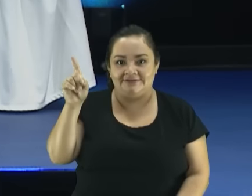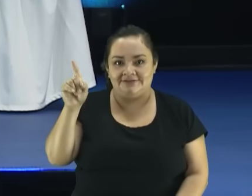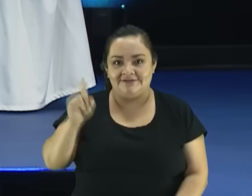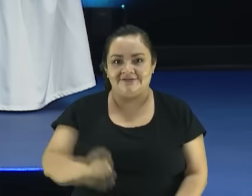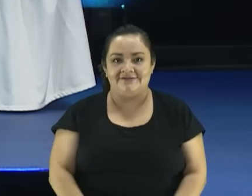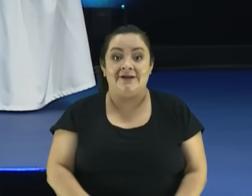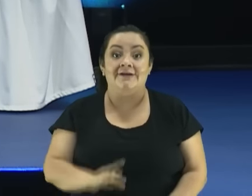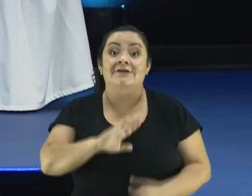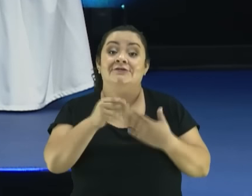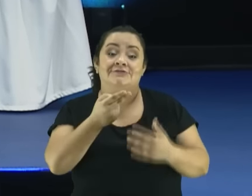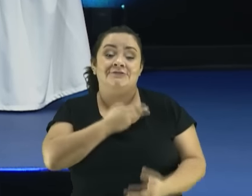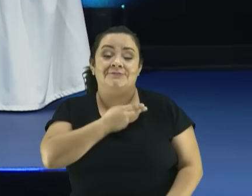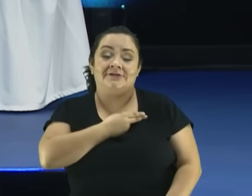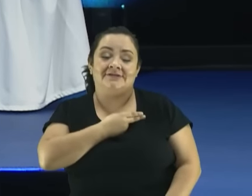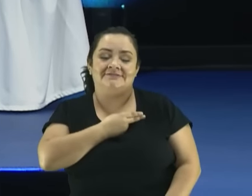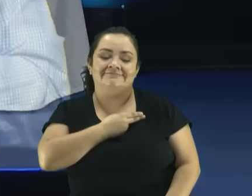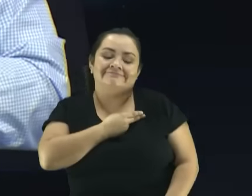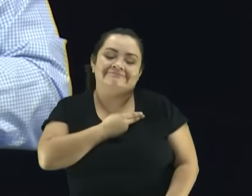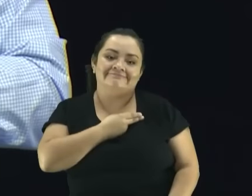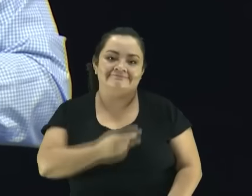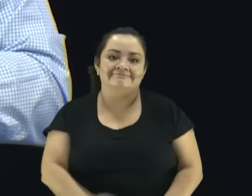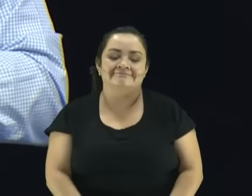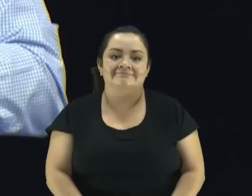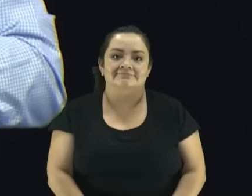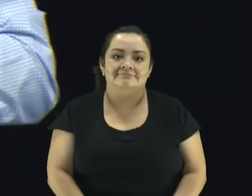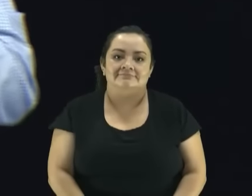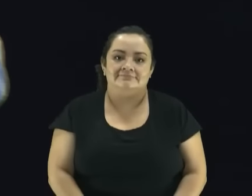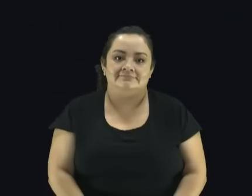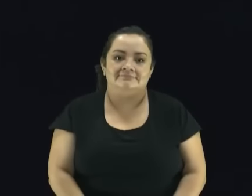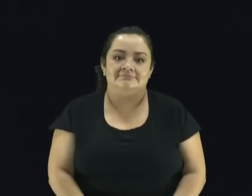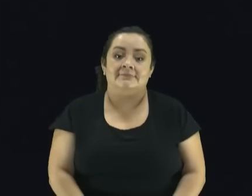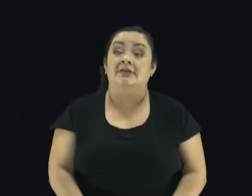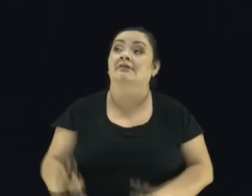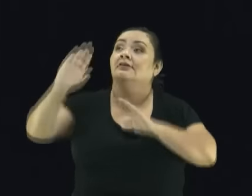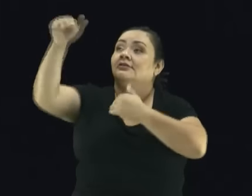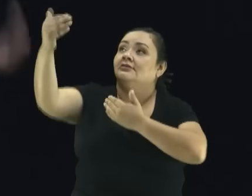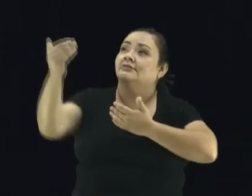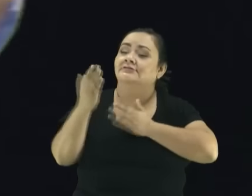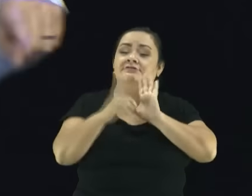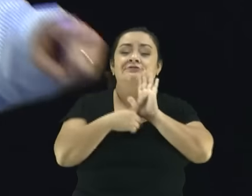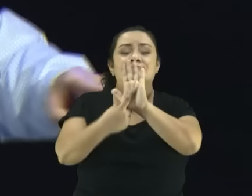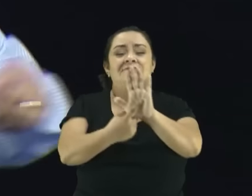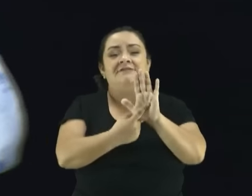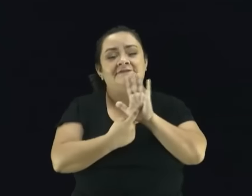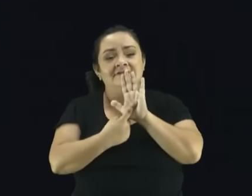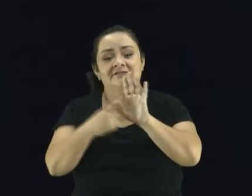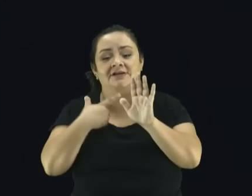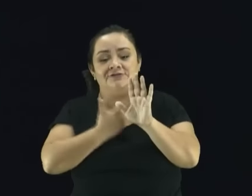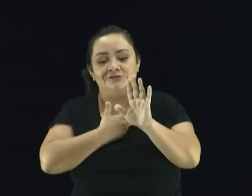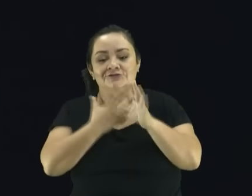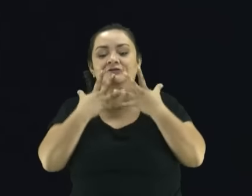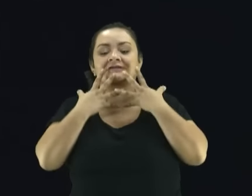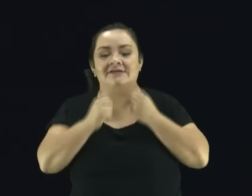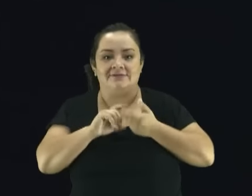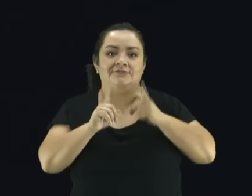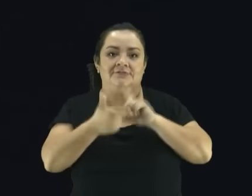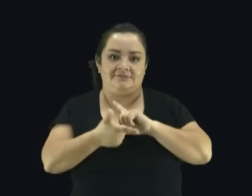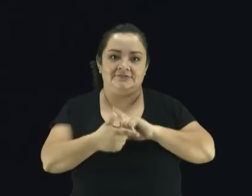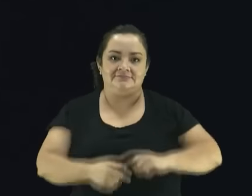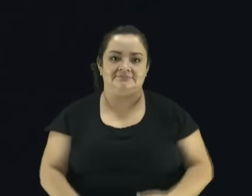acabo de decir para algunos pero el que entendió entendió la gracia de Dios se manifiesta donde hay voluntad de cambio